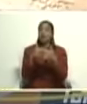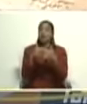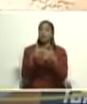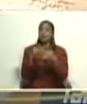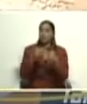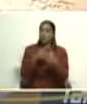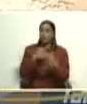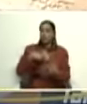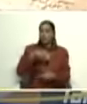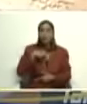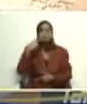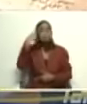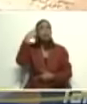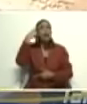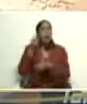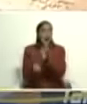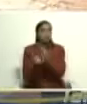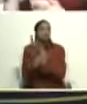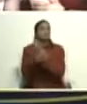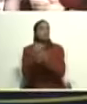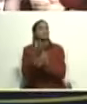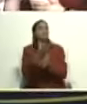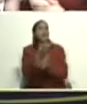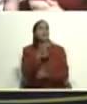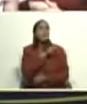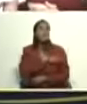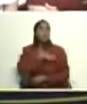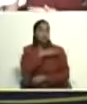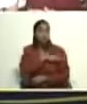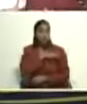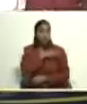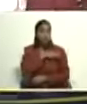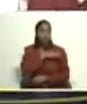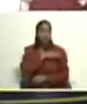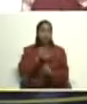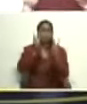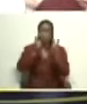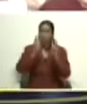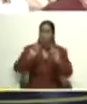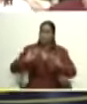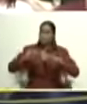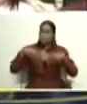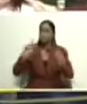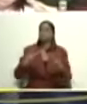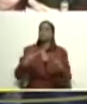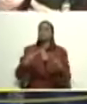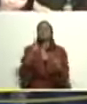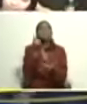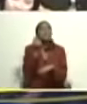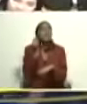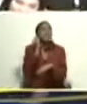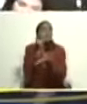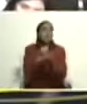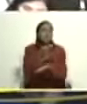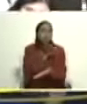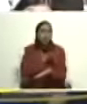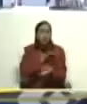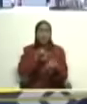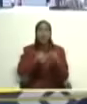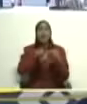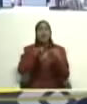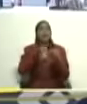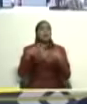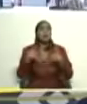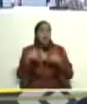misiones de nueva generación, con la inversión social, en salud,